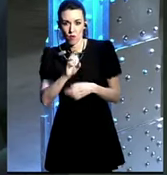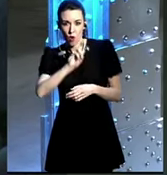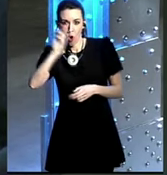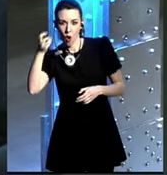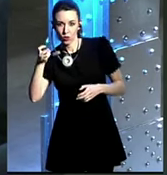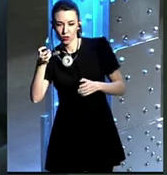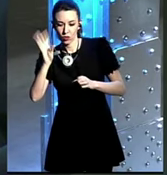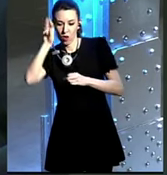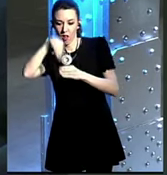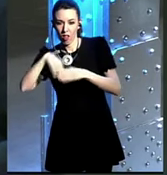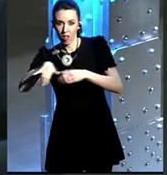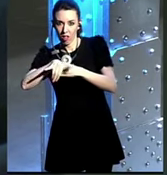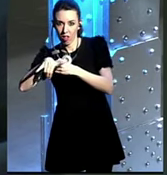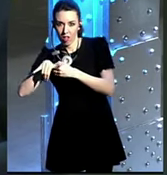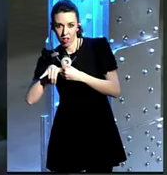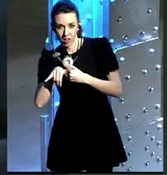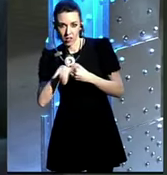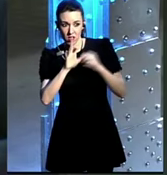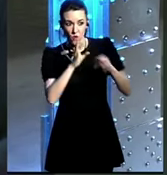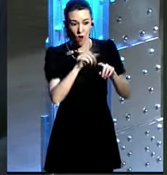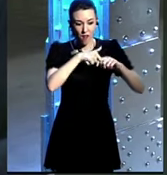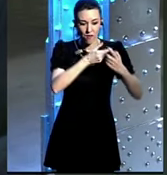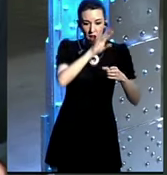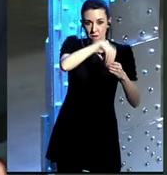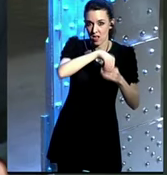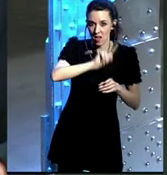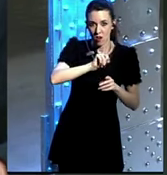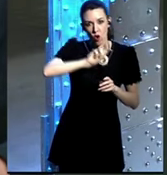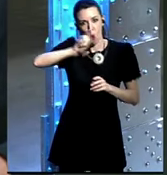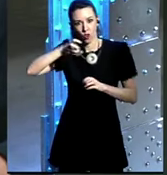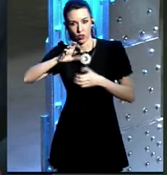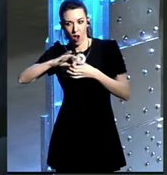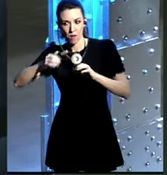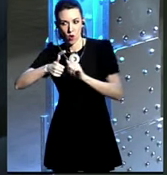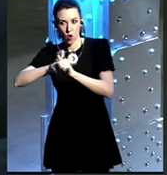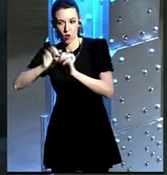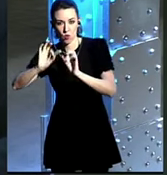el grupo de próximos y no de manera vertical.